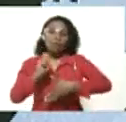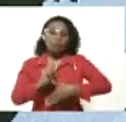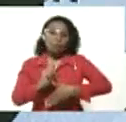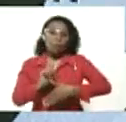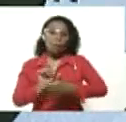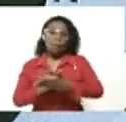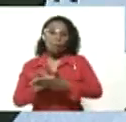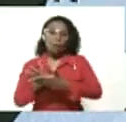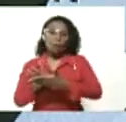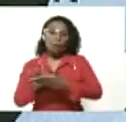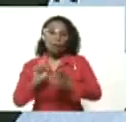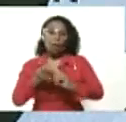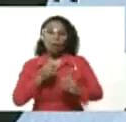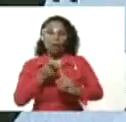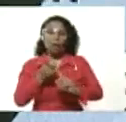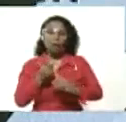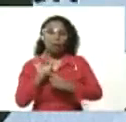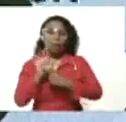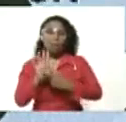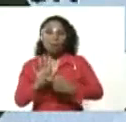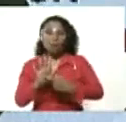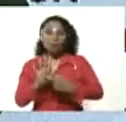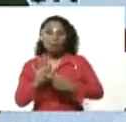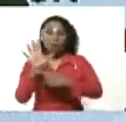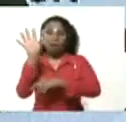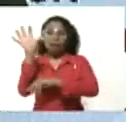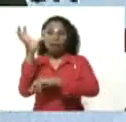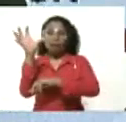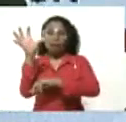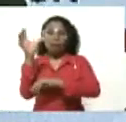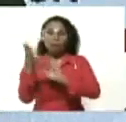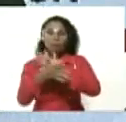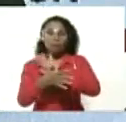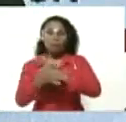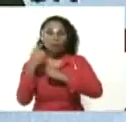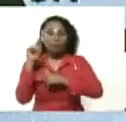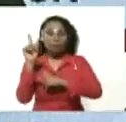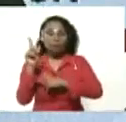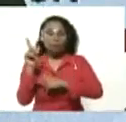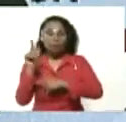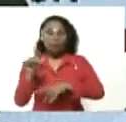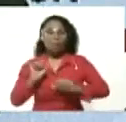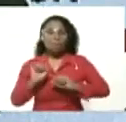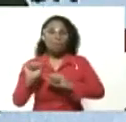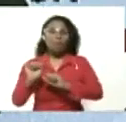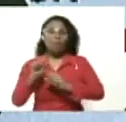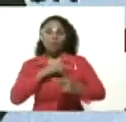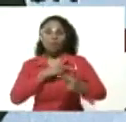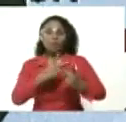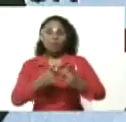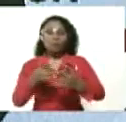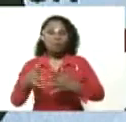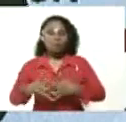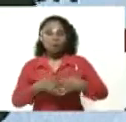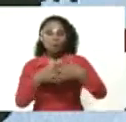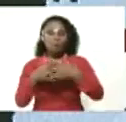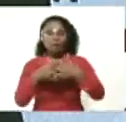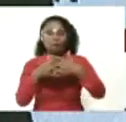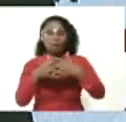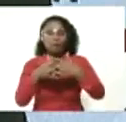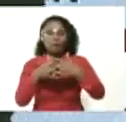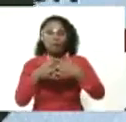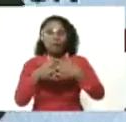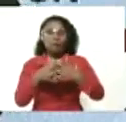de canales de cable. Fíjense ustedes que la contraparte de esta voluntad de los Estados Unidos